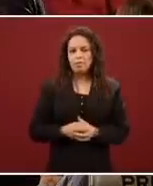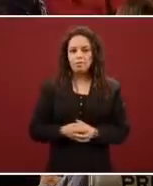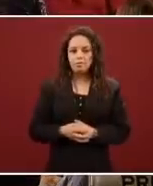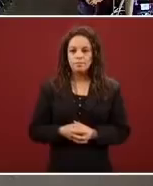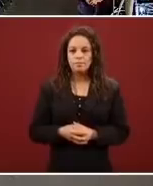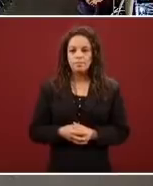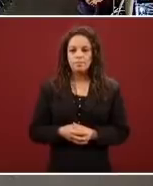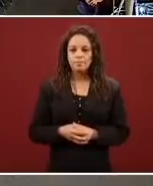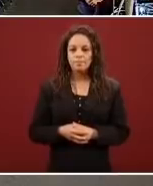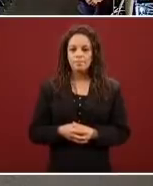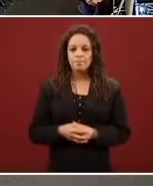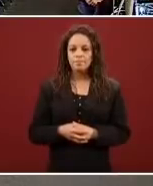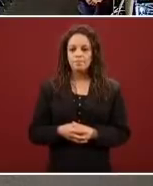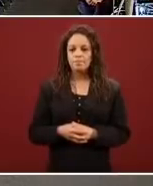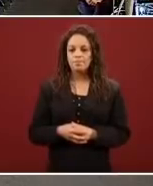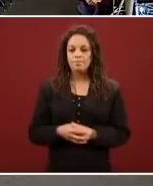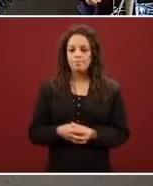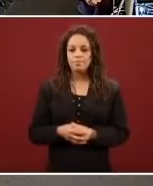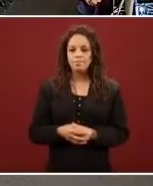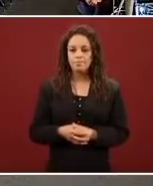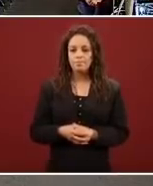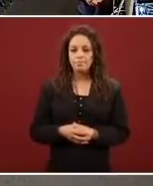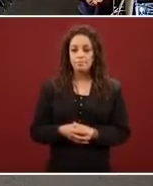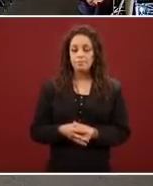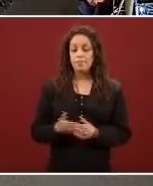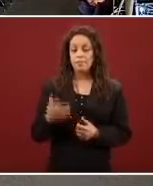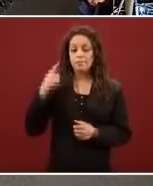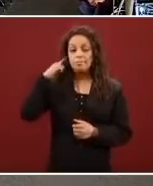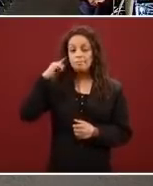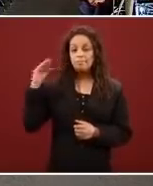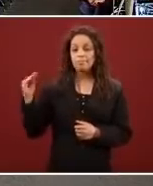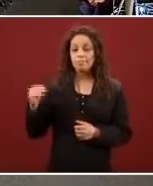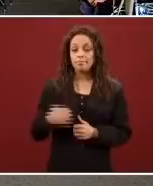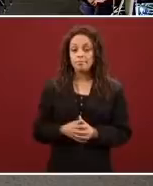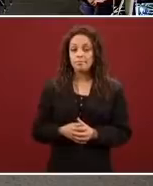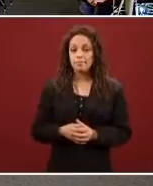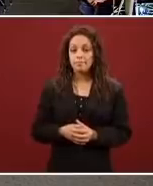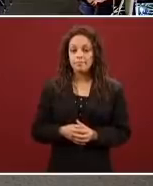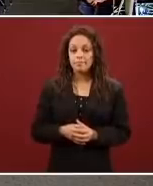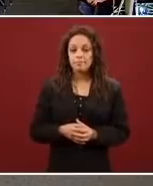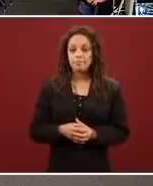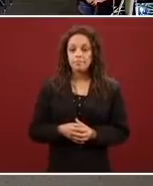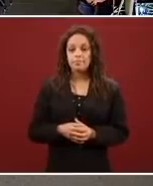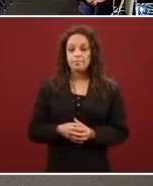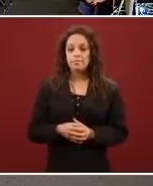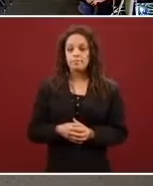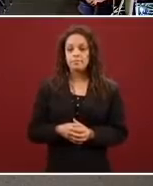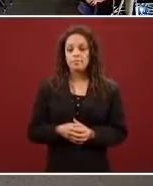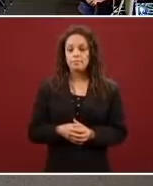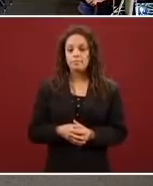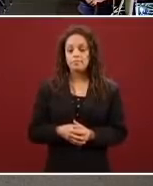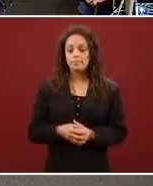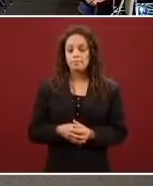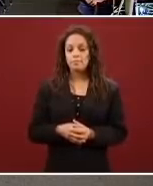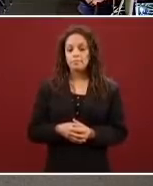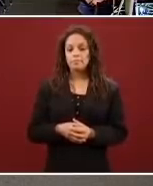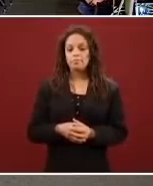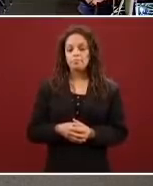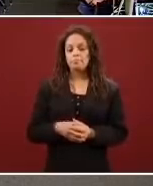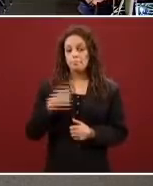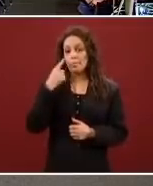De labores a partir del 23 de marzo y hasta el 29 de abril. tendría que estar, si se fijan, es la